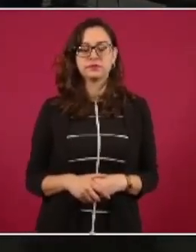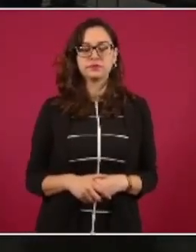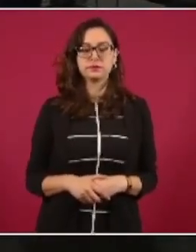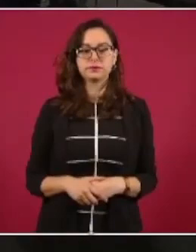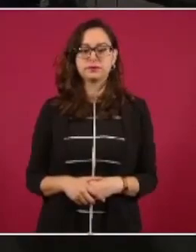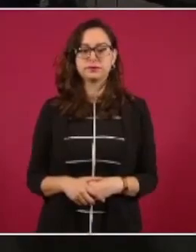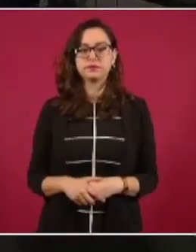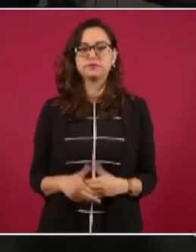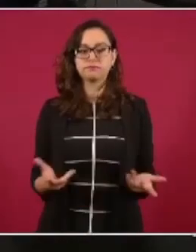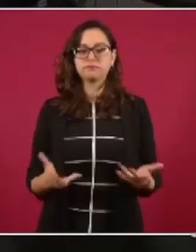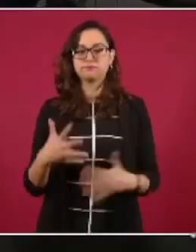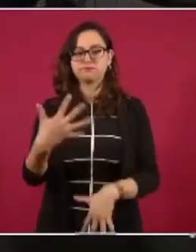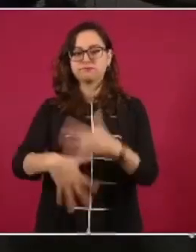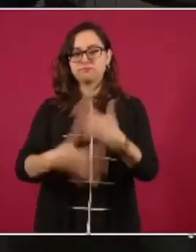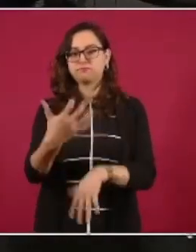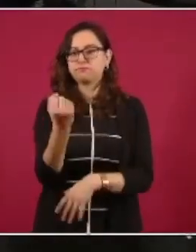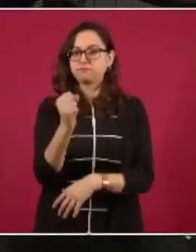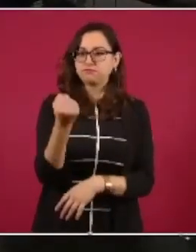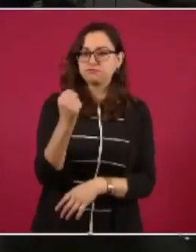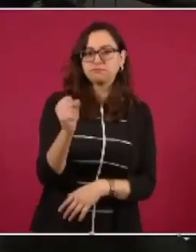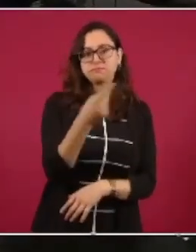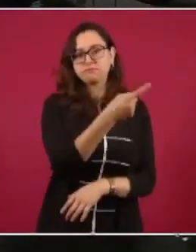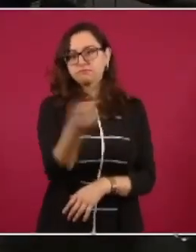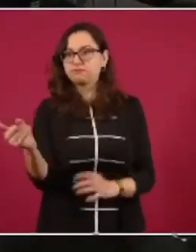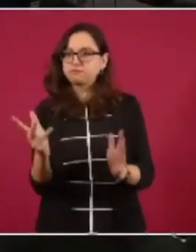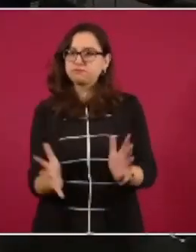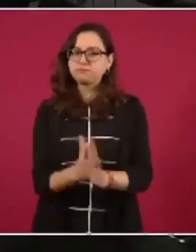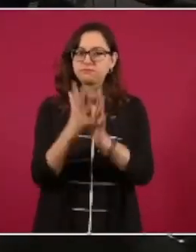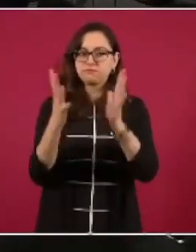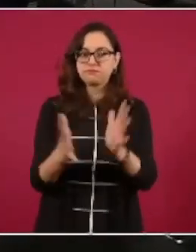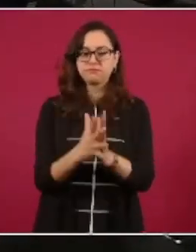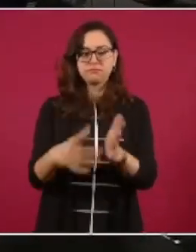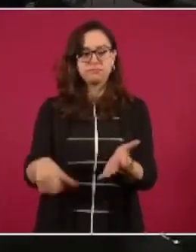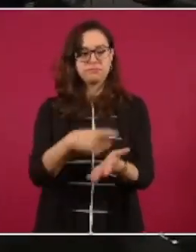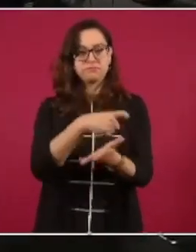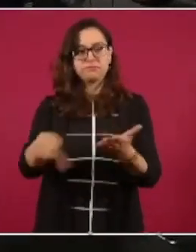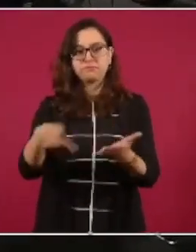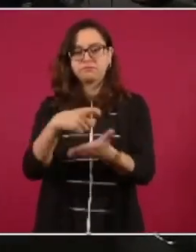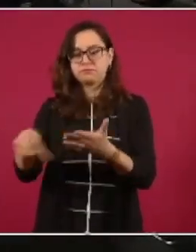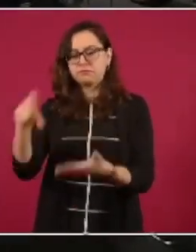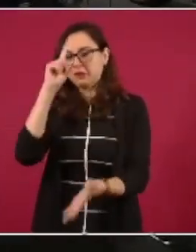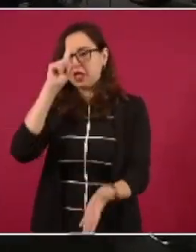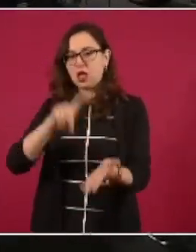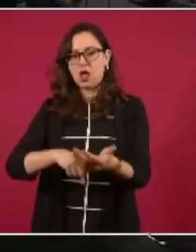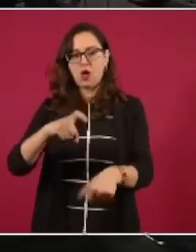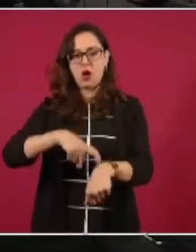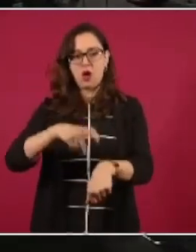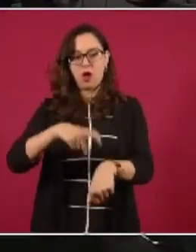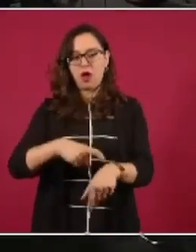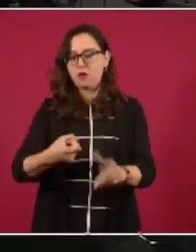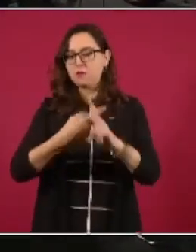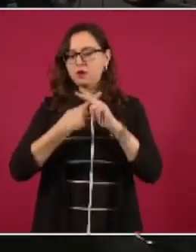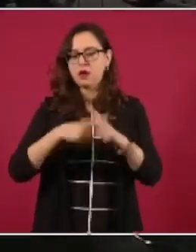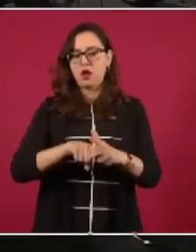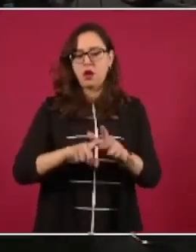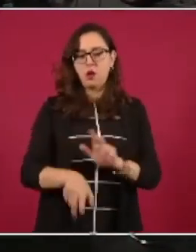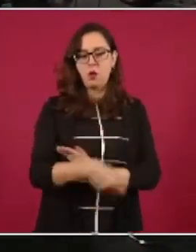el 15, creo que empieza el sorteo como a las 4 de la tarde, ¿no? Y termina a las